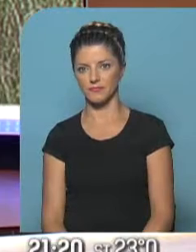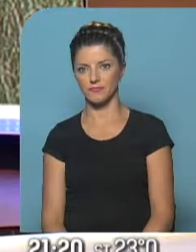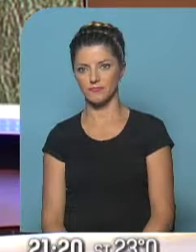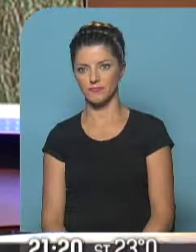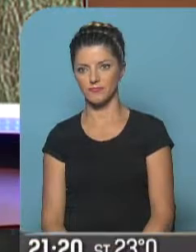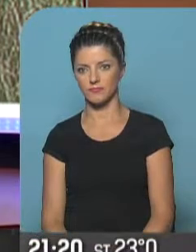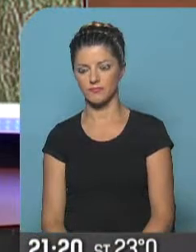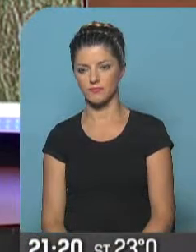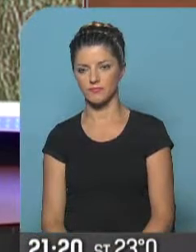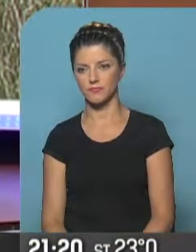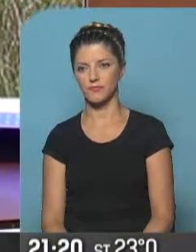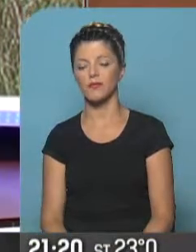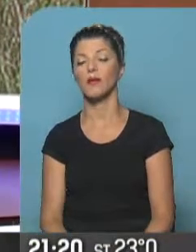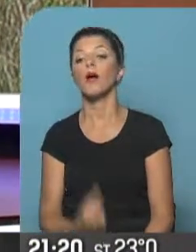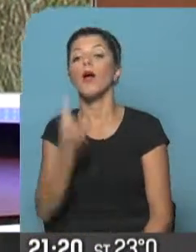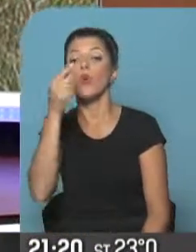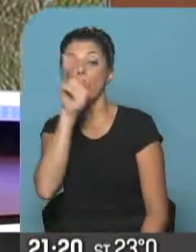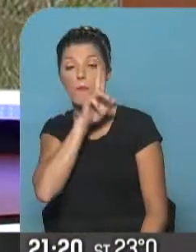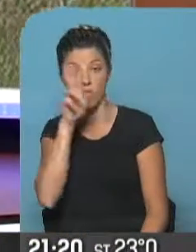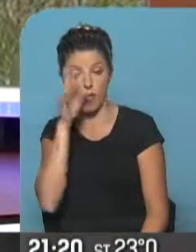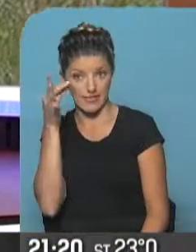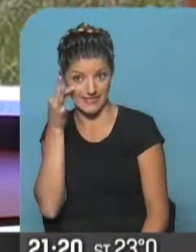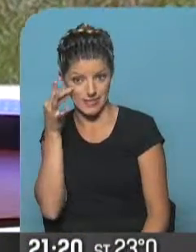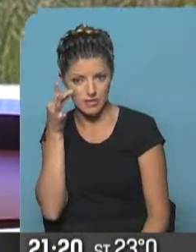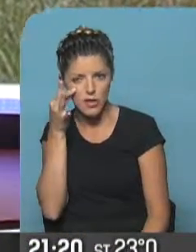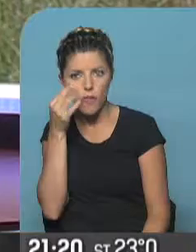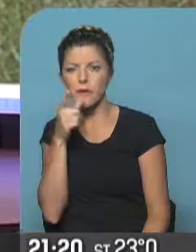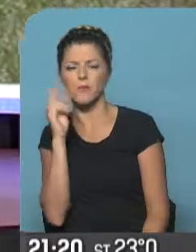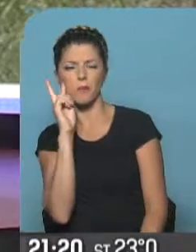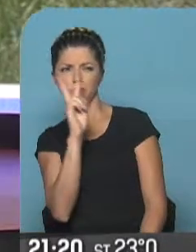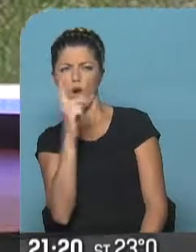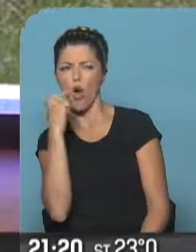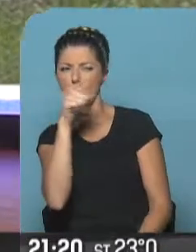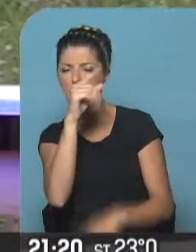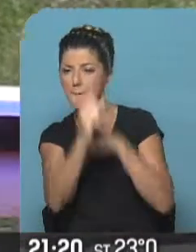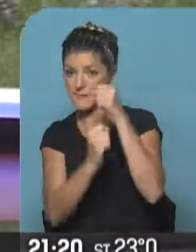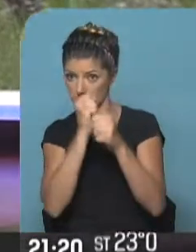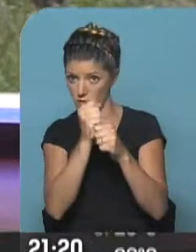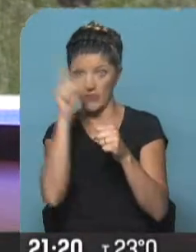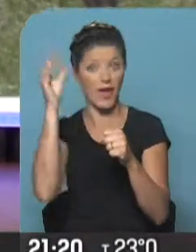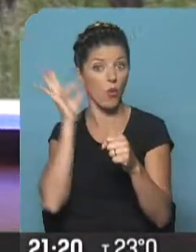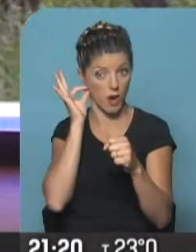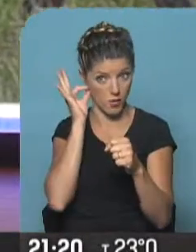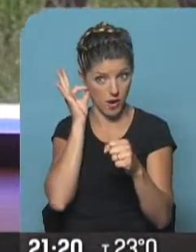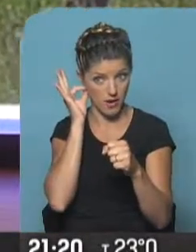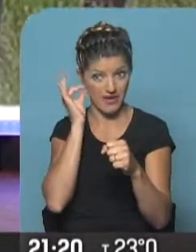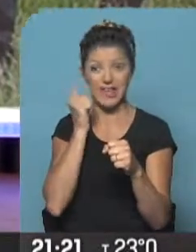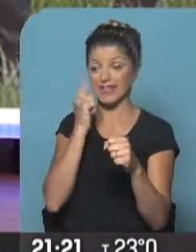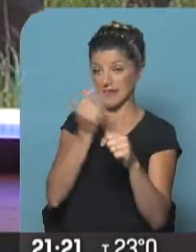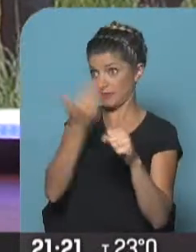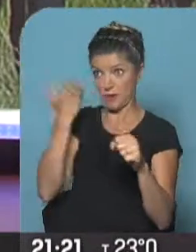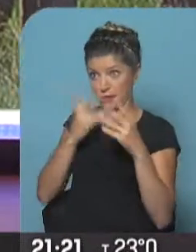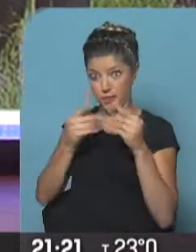se sumó un testimonio clave de una mujer, testigo aparentemente que habría visto a este empresario de Gualeguay desaparecido hace algunos días, el